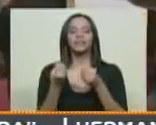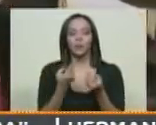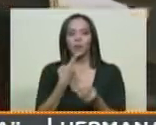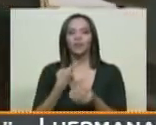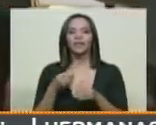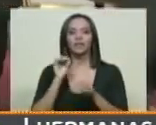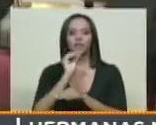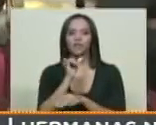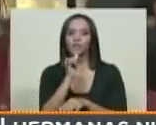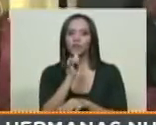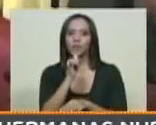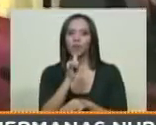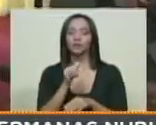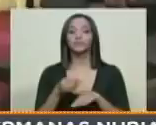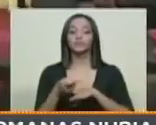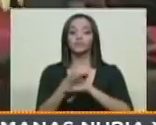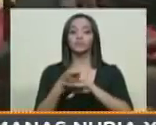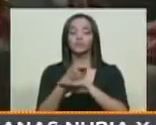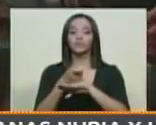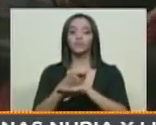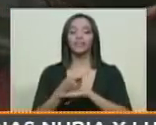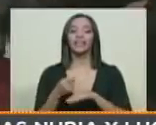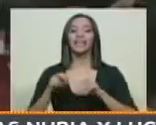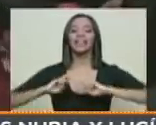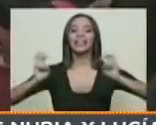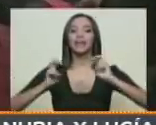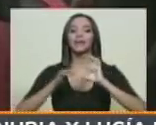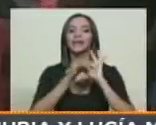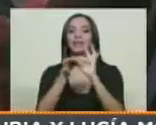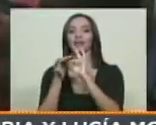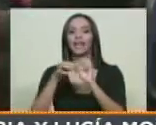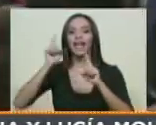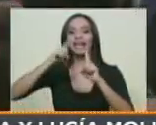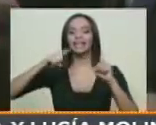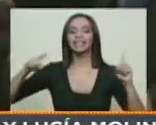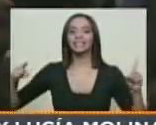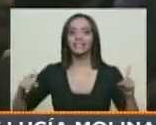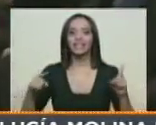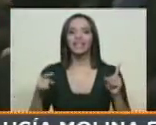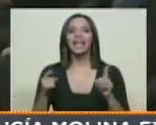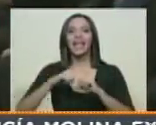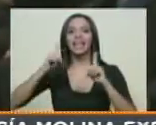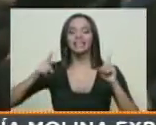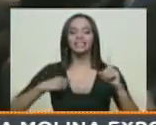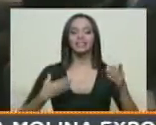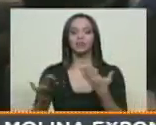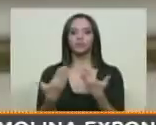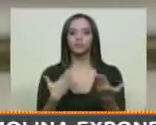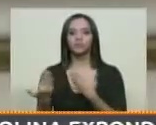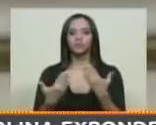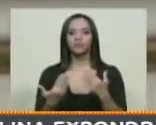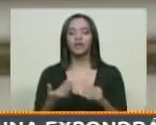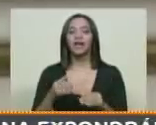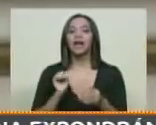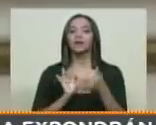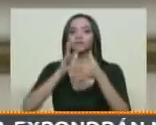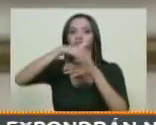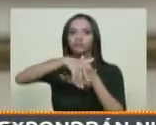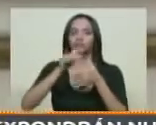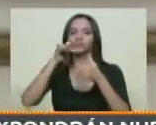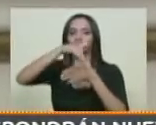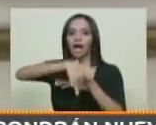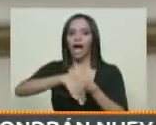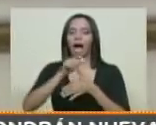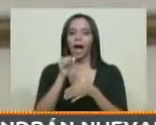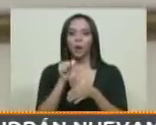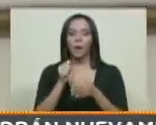primer tema, el tema de la alianza energética, el suministro de electricidad hidroeléctrica que se genera en el Guri,